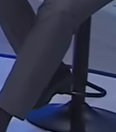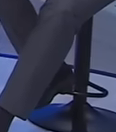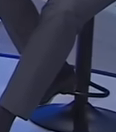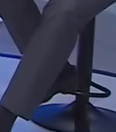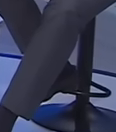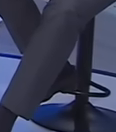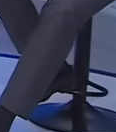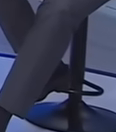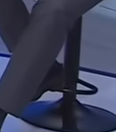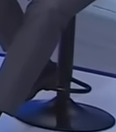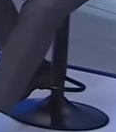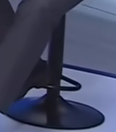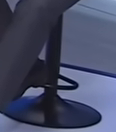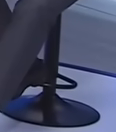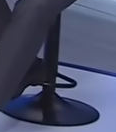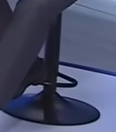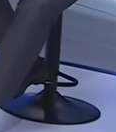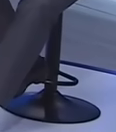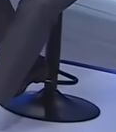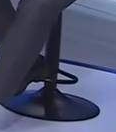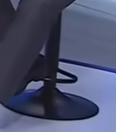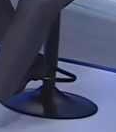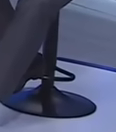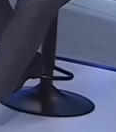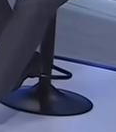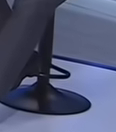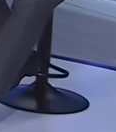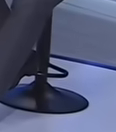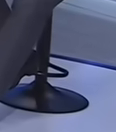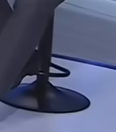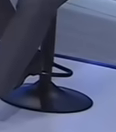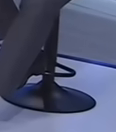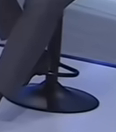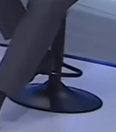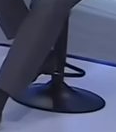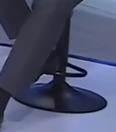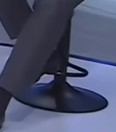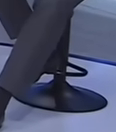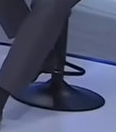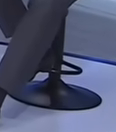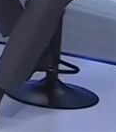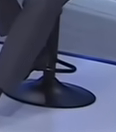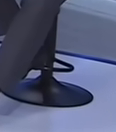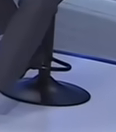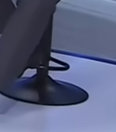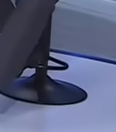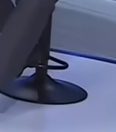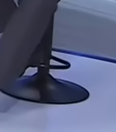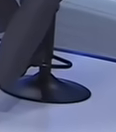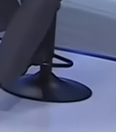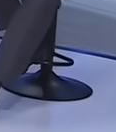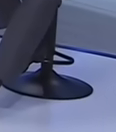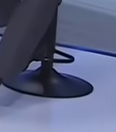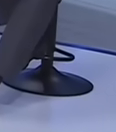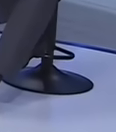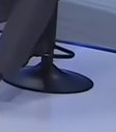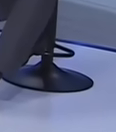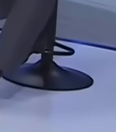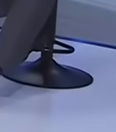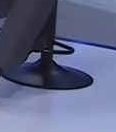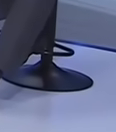inició trabajos para evitar inundaciones en la Ciudadela Rotaria, en el norte de la ciudad. Recordemos que ahí las personas pues